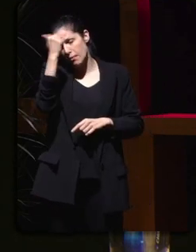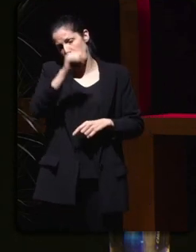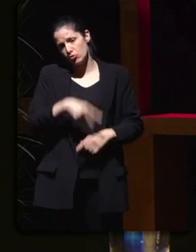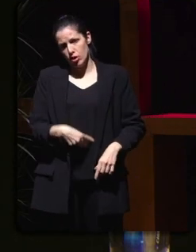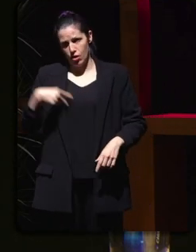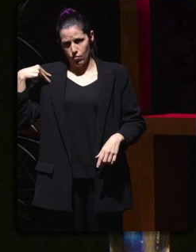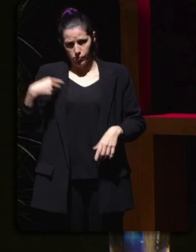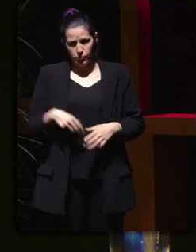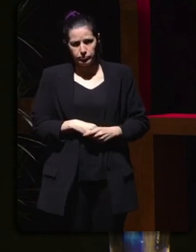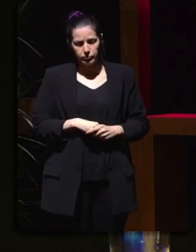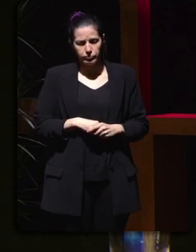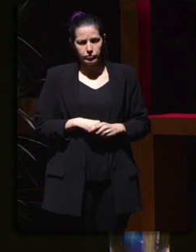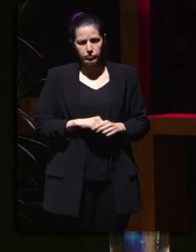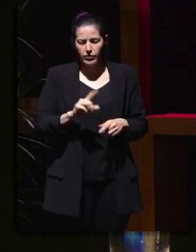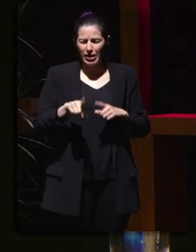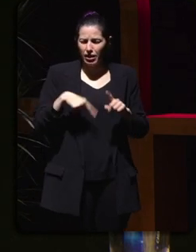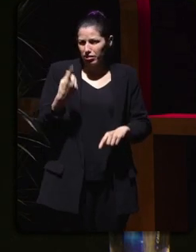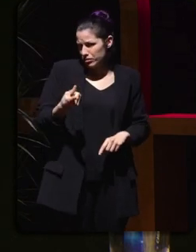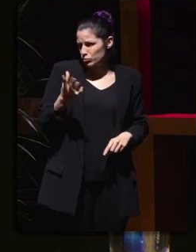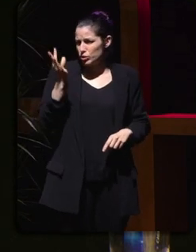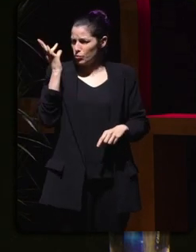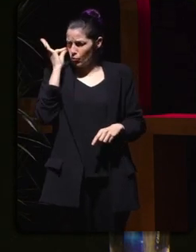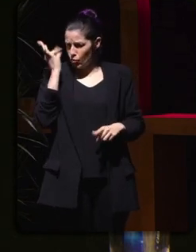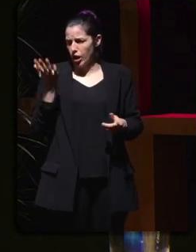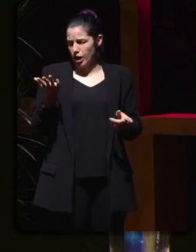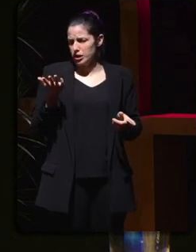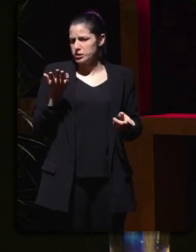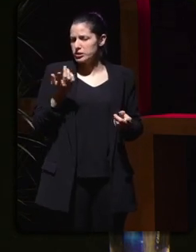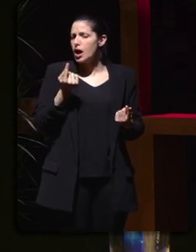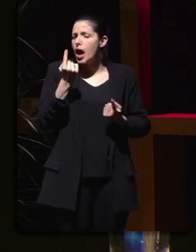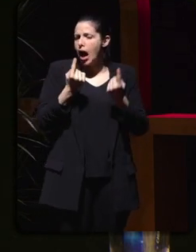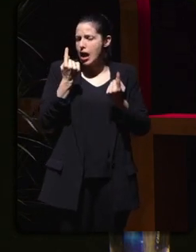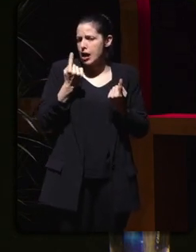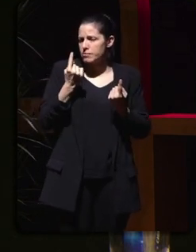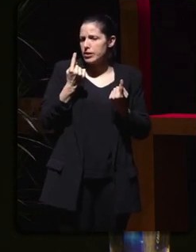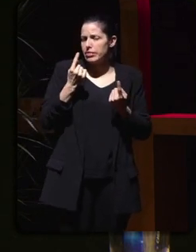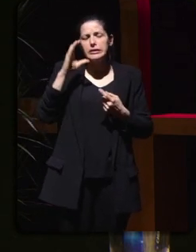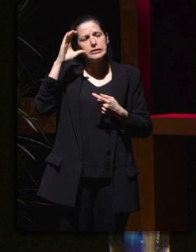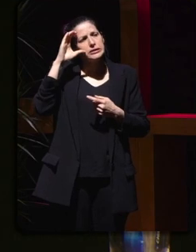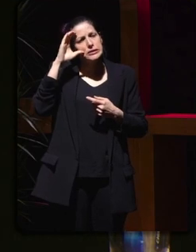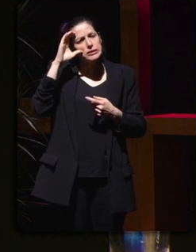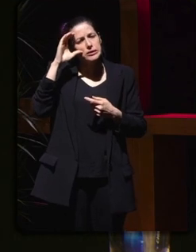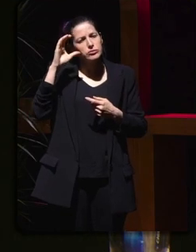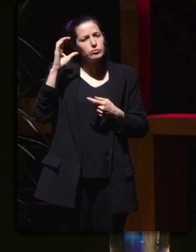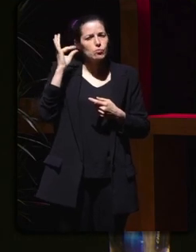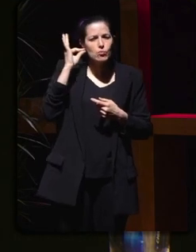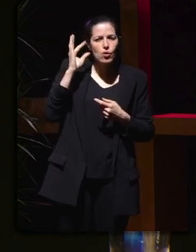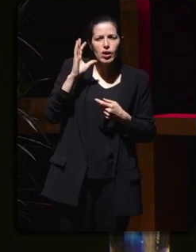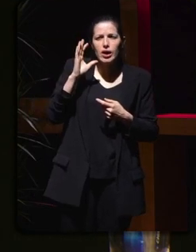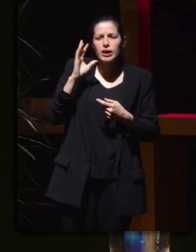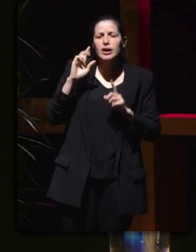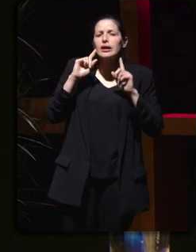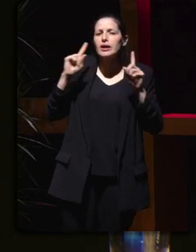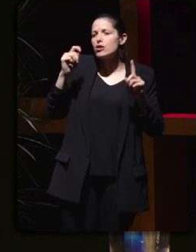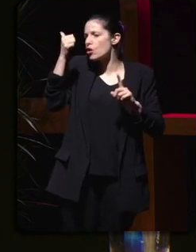después están las mujeres a las que se hace mucho caso porque a las mujeres solamente nos hacen caso cuando le damos la razón a lo que los hombres han dicho toda la vida